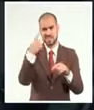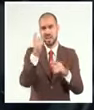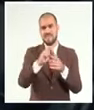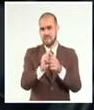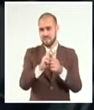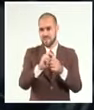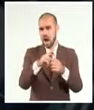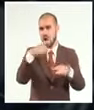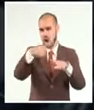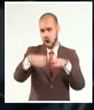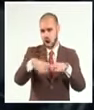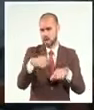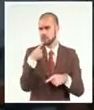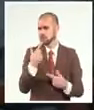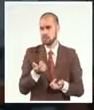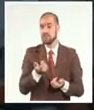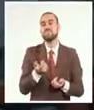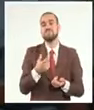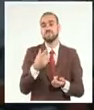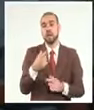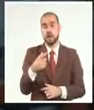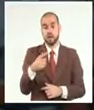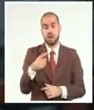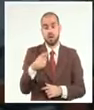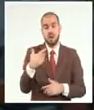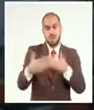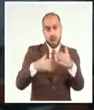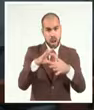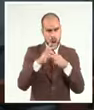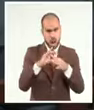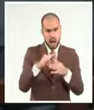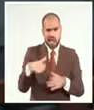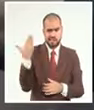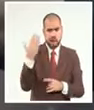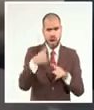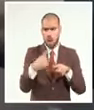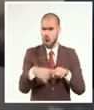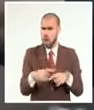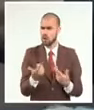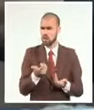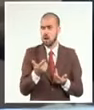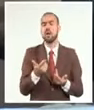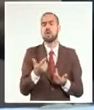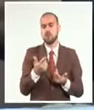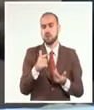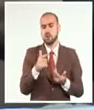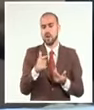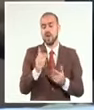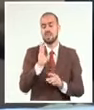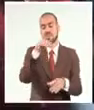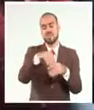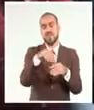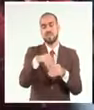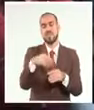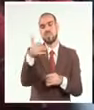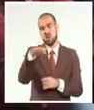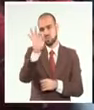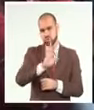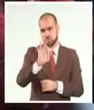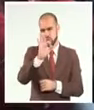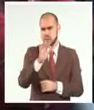del Estado, las violaciones más recurrentes en los hechos ocurridos en Toyo son,